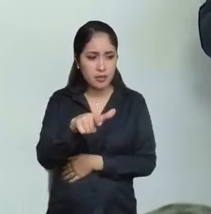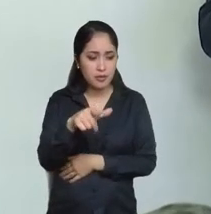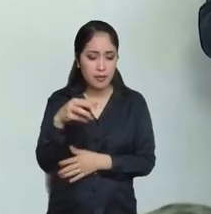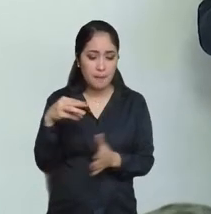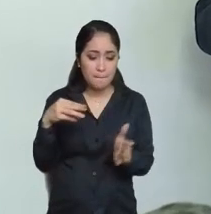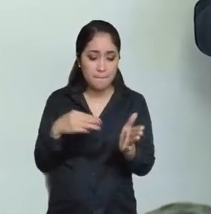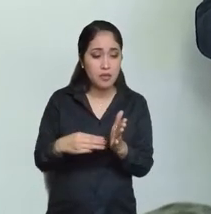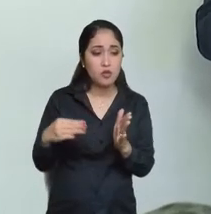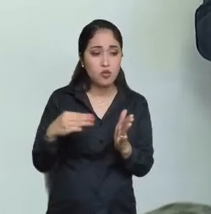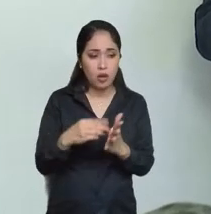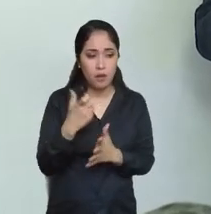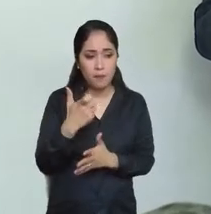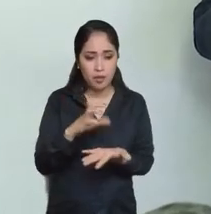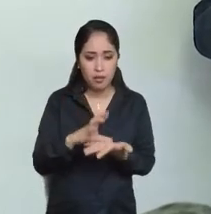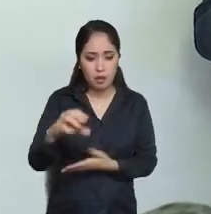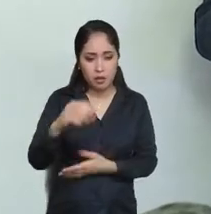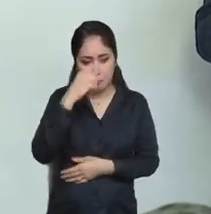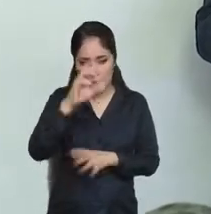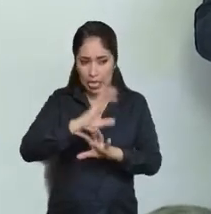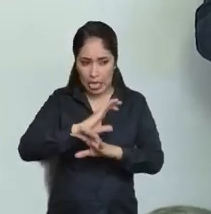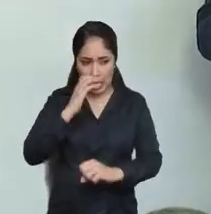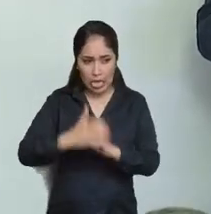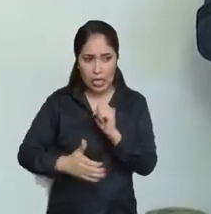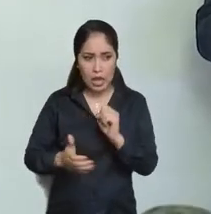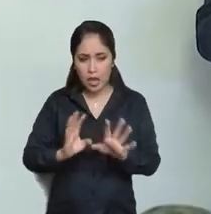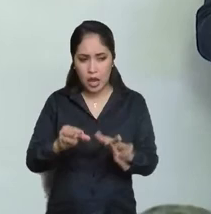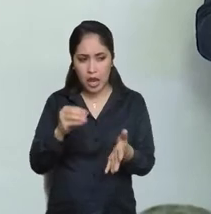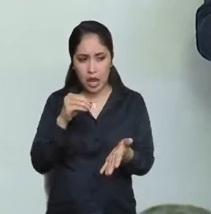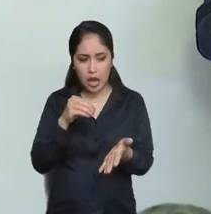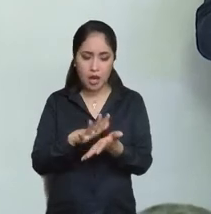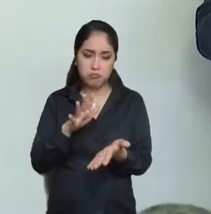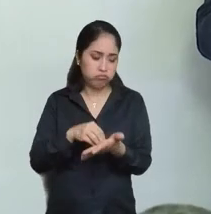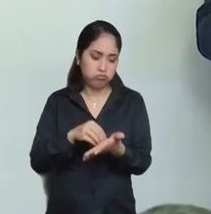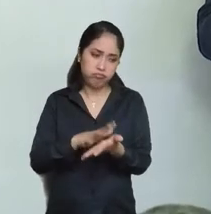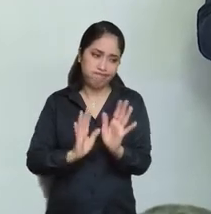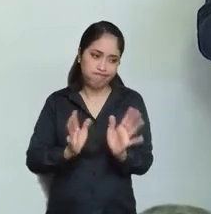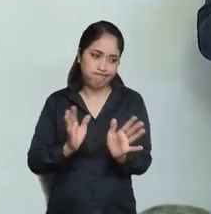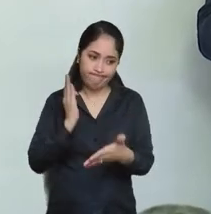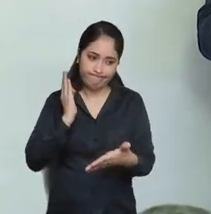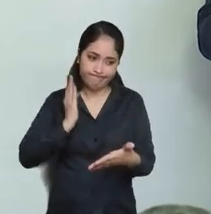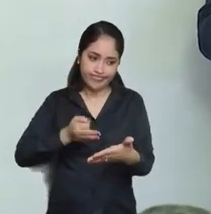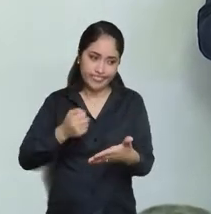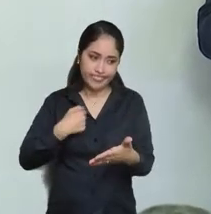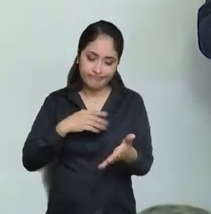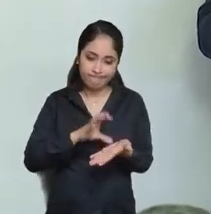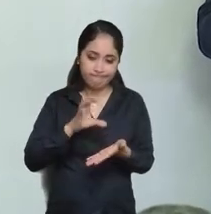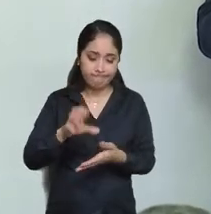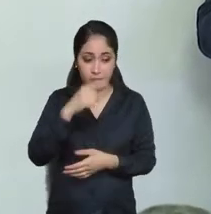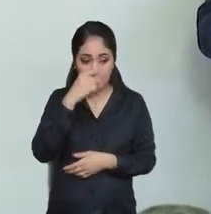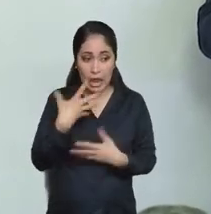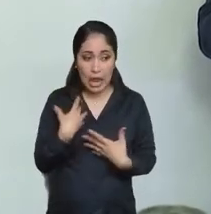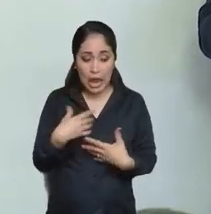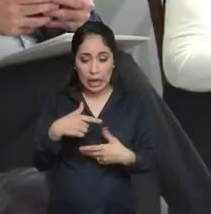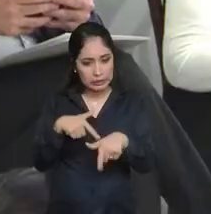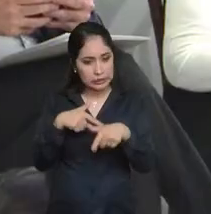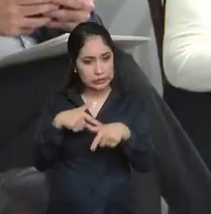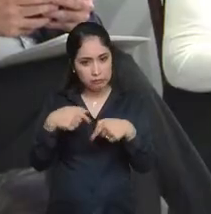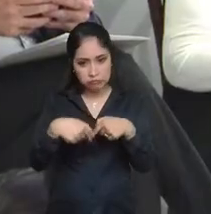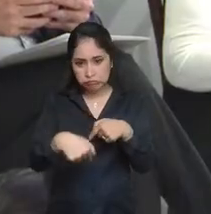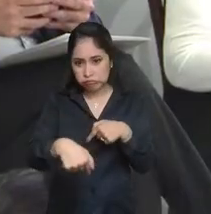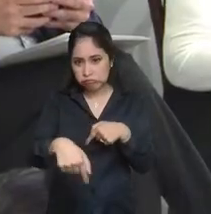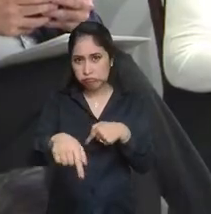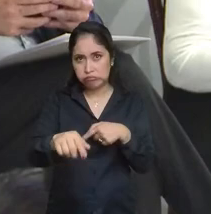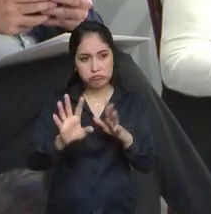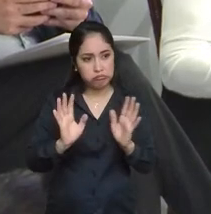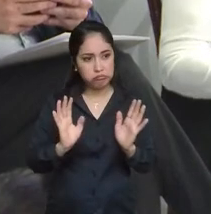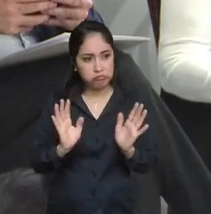¿Sí? Sí, así es. Ya yo los autoricé para que no pare, es hasta dejarlo debidamente concluido. Ya es